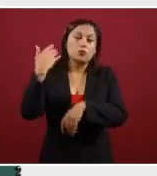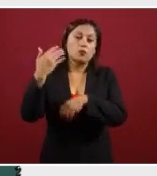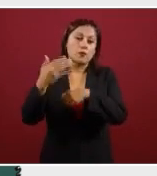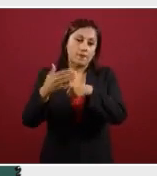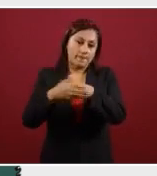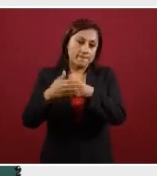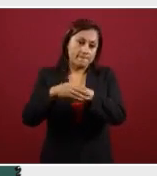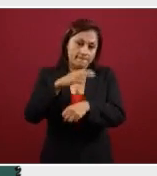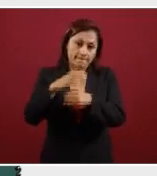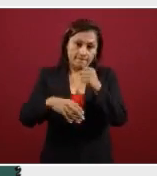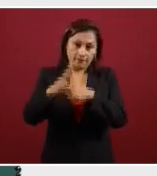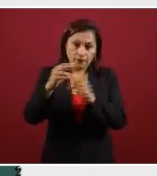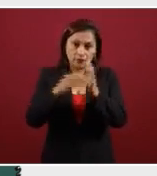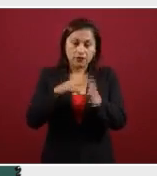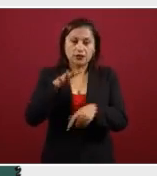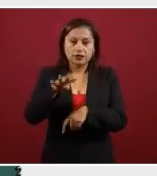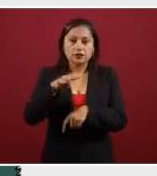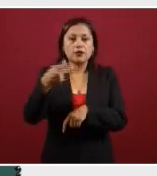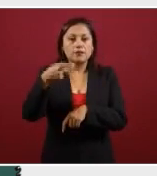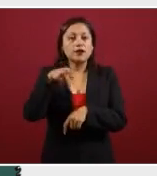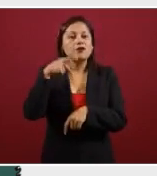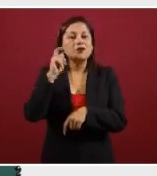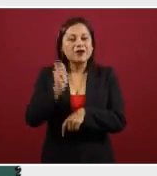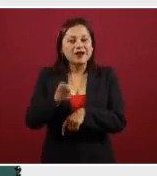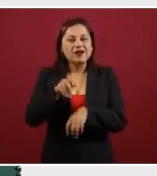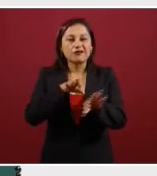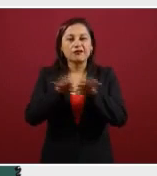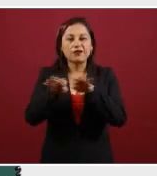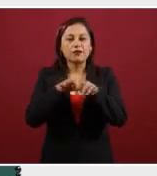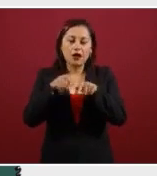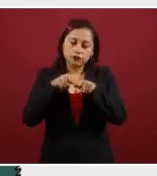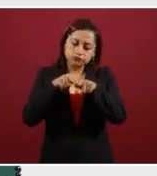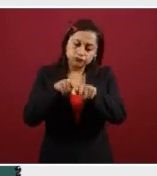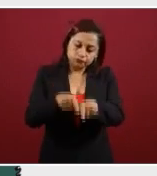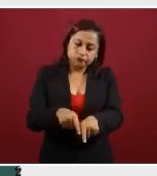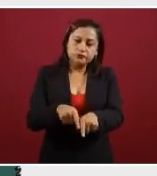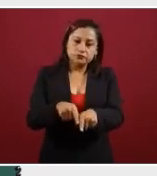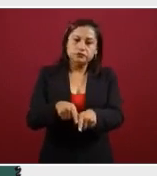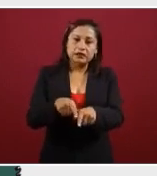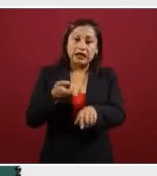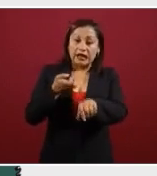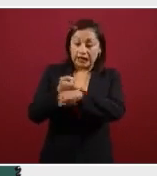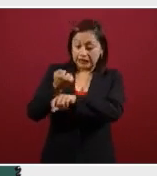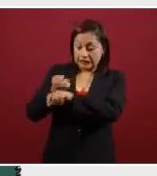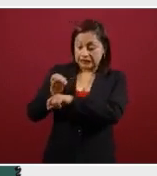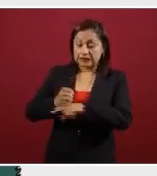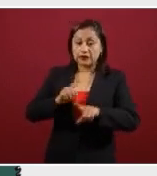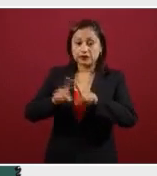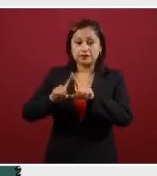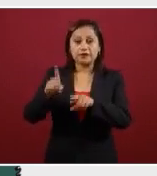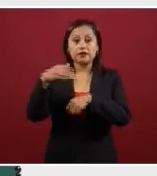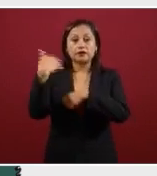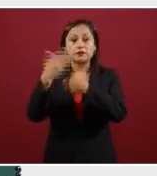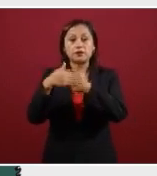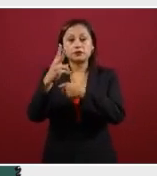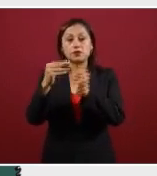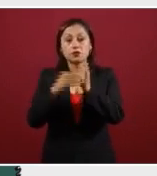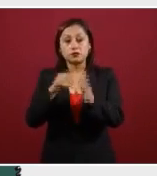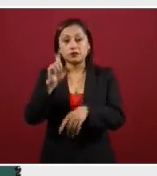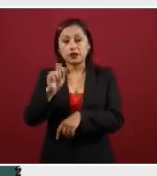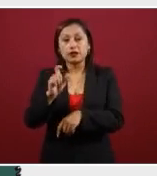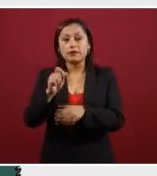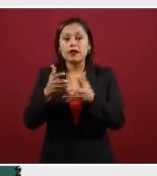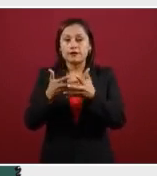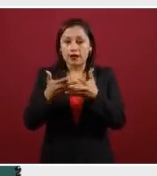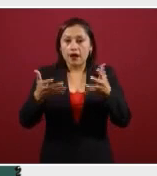empleo permanente. Y en este sentido, los estados que entran para el año siguiente, hay algunas ampliaciones y